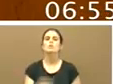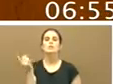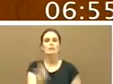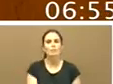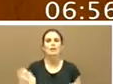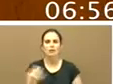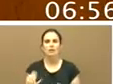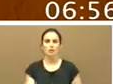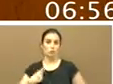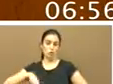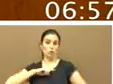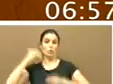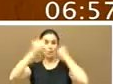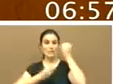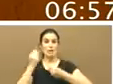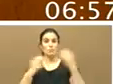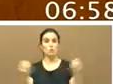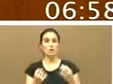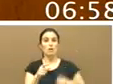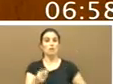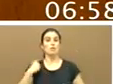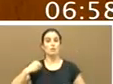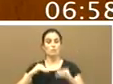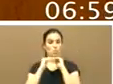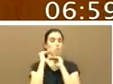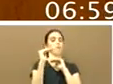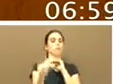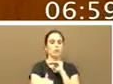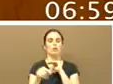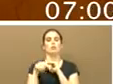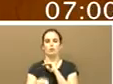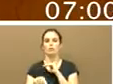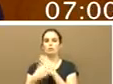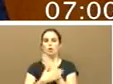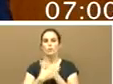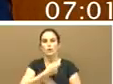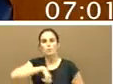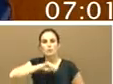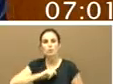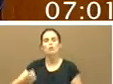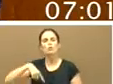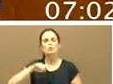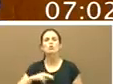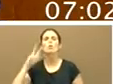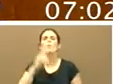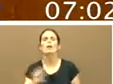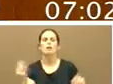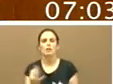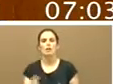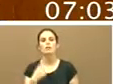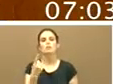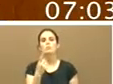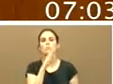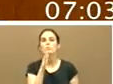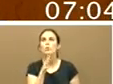creemos, precisamente, que en ese papel equilibrador del Estado español debe actuar ante los equilibrios, pero